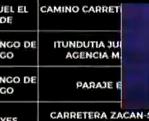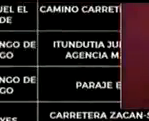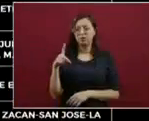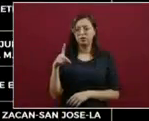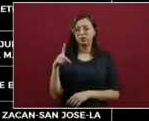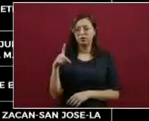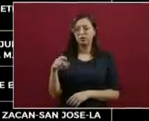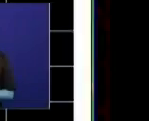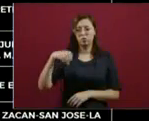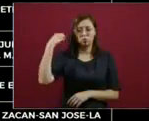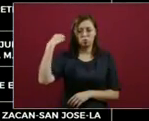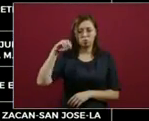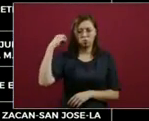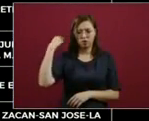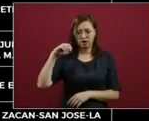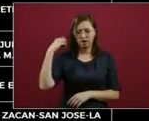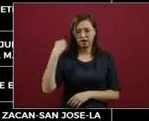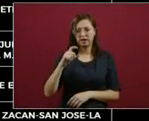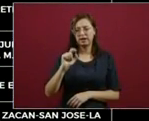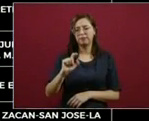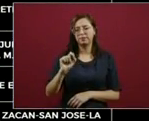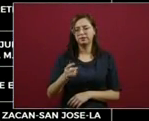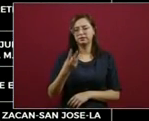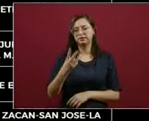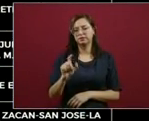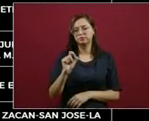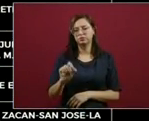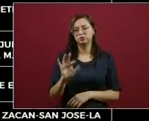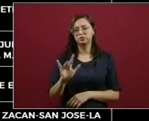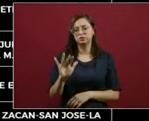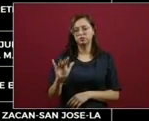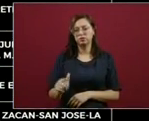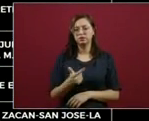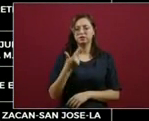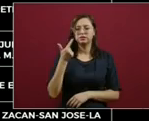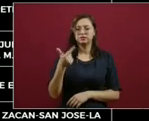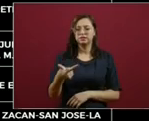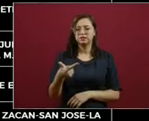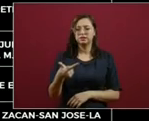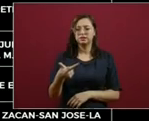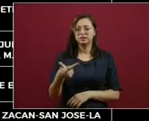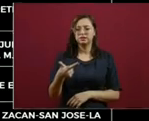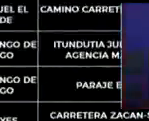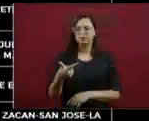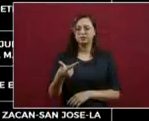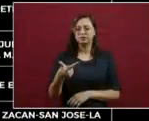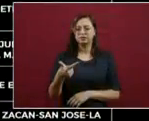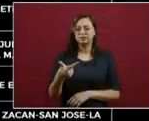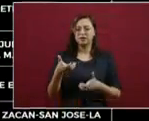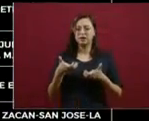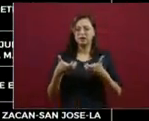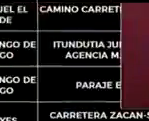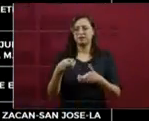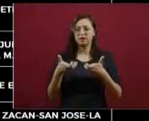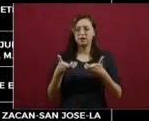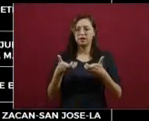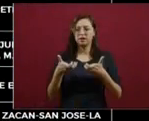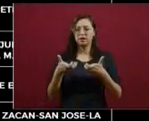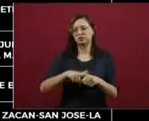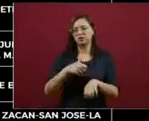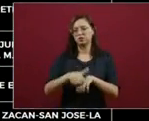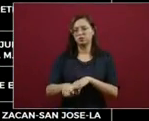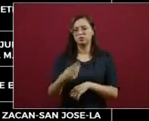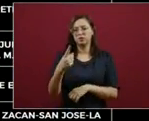Mariscala de Juárez, Oaxaca, a 23.57, nacional número 1, en la dirección. En Culiacán,